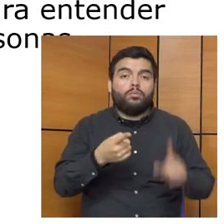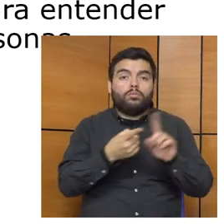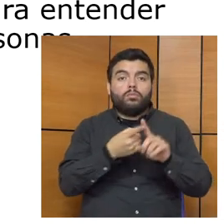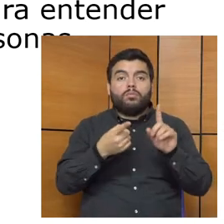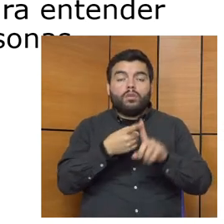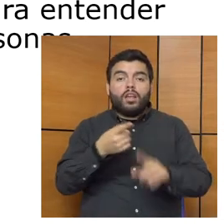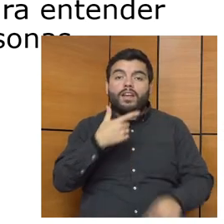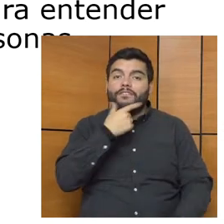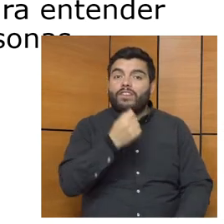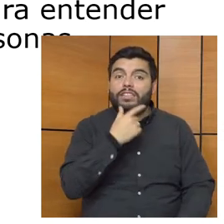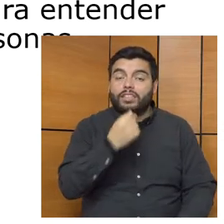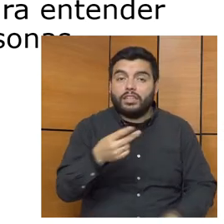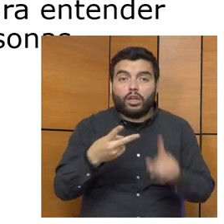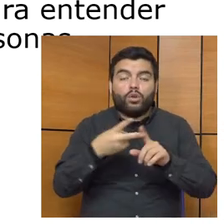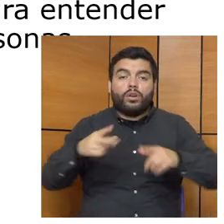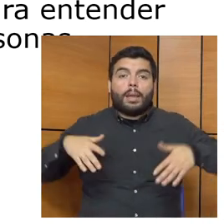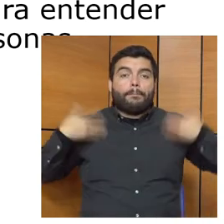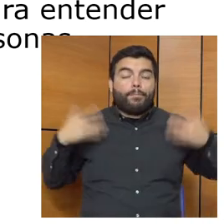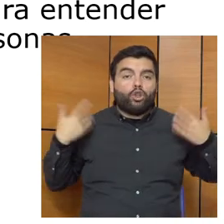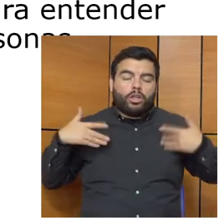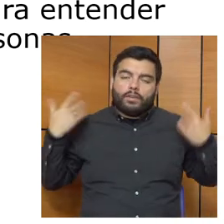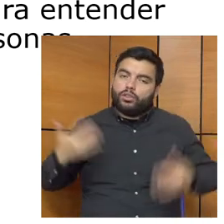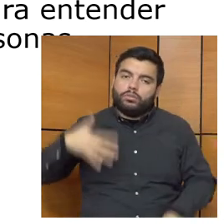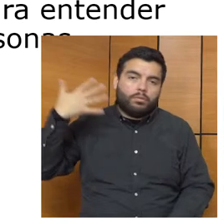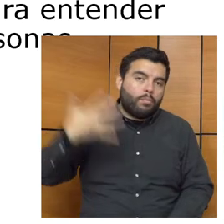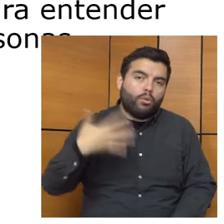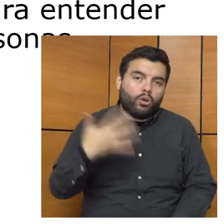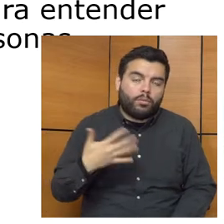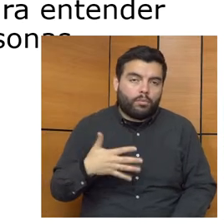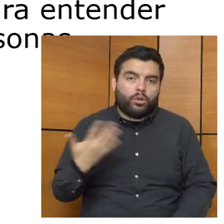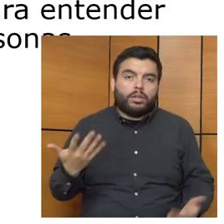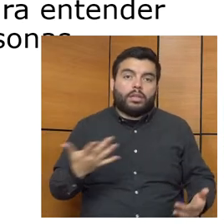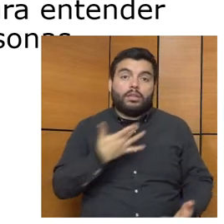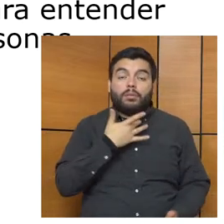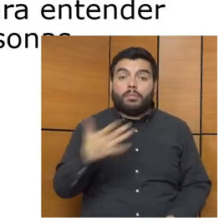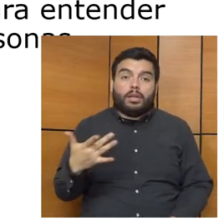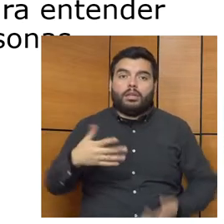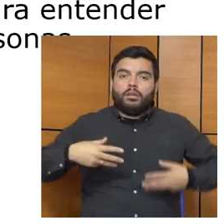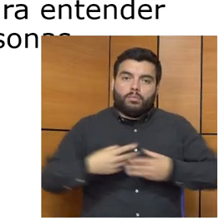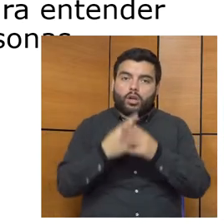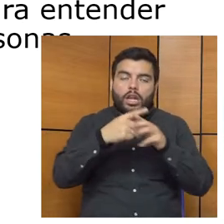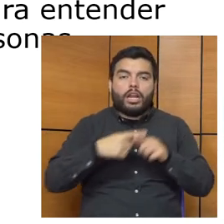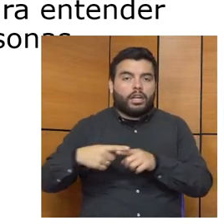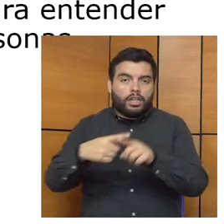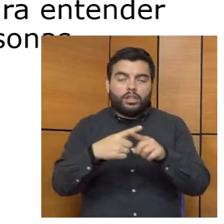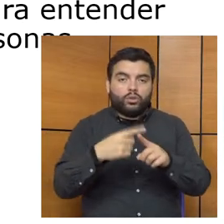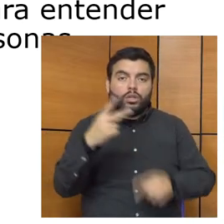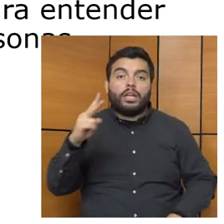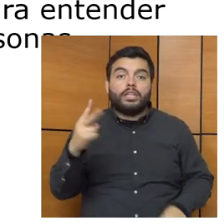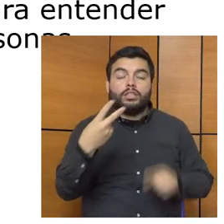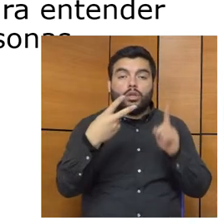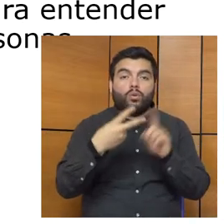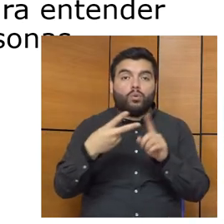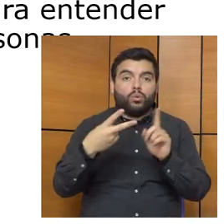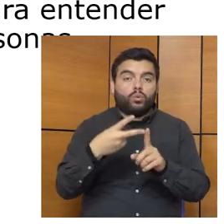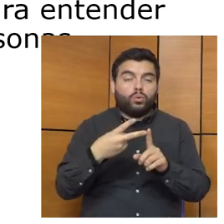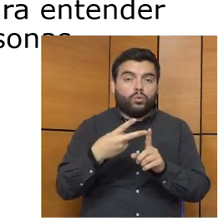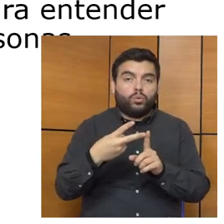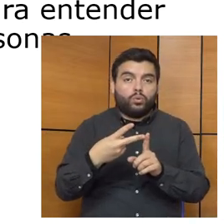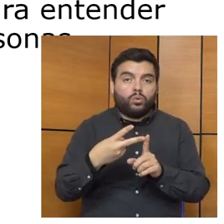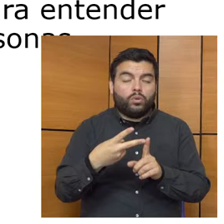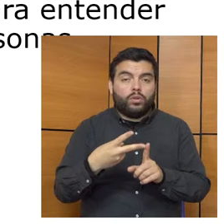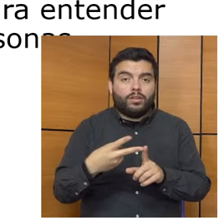motivación hedónica son muy importantes para predecir la intención de uso de redes sociales. Uno. Segundo, existe